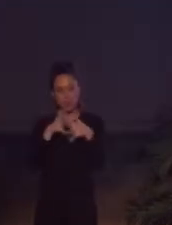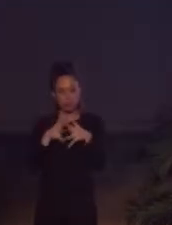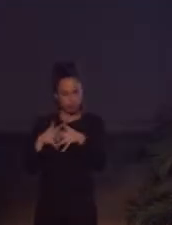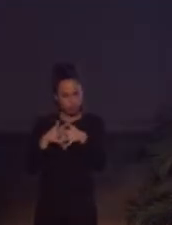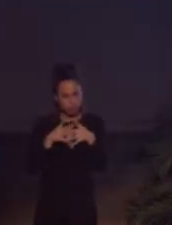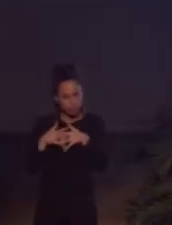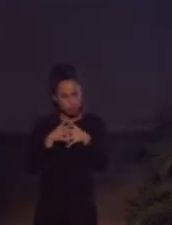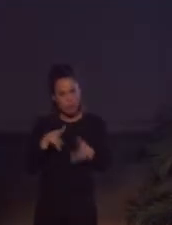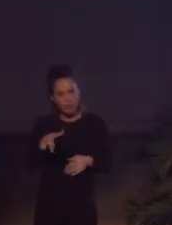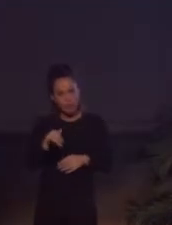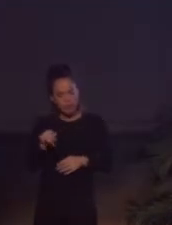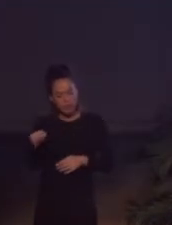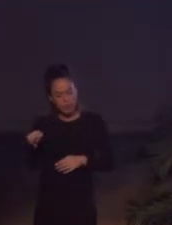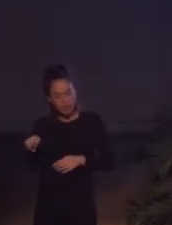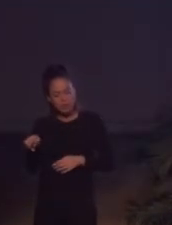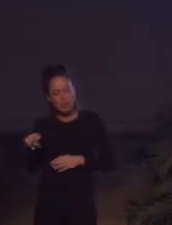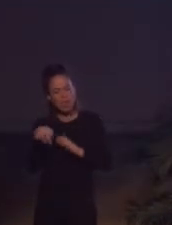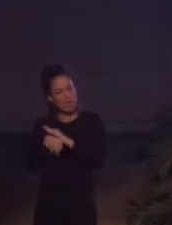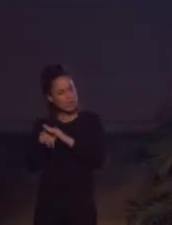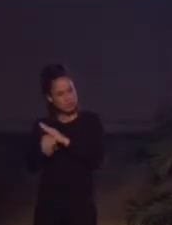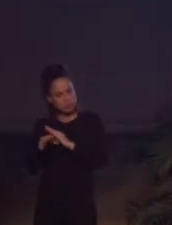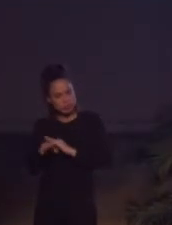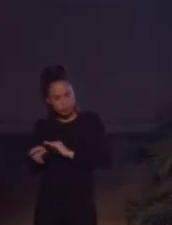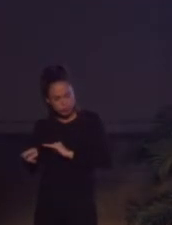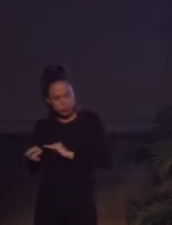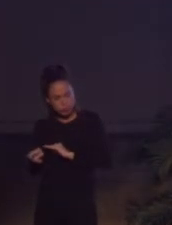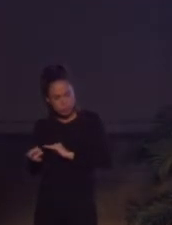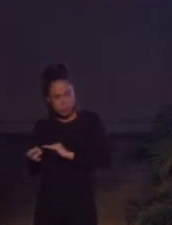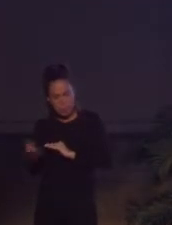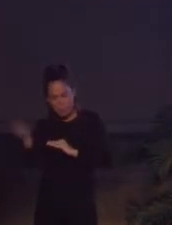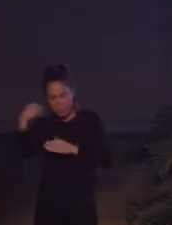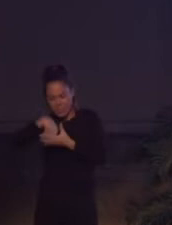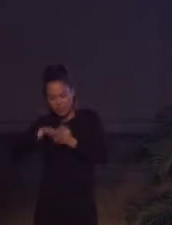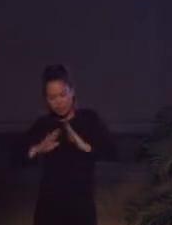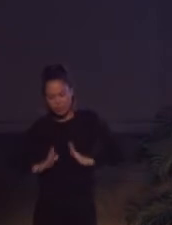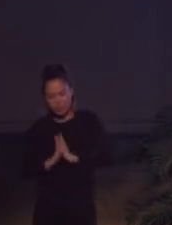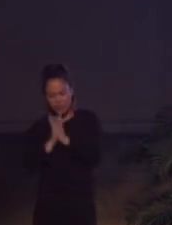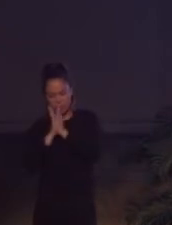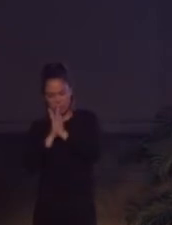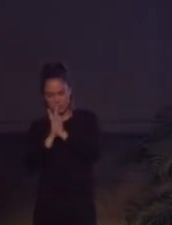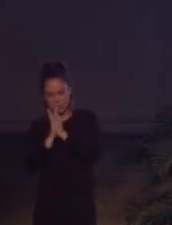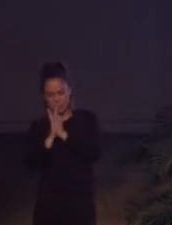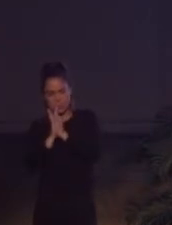y que además la gestión de este santuario, dentro del santuario